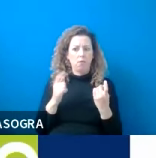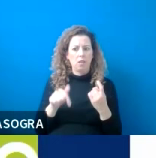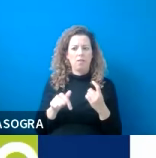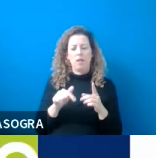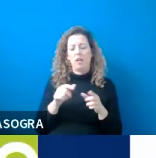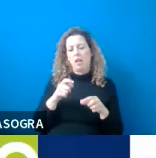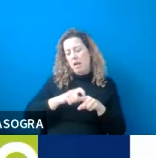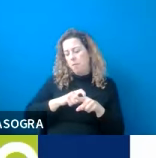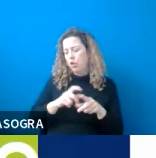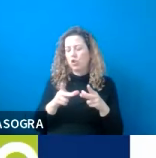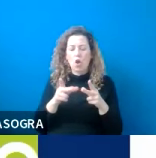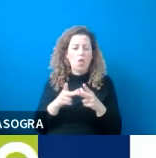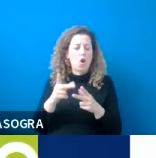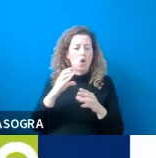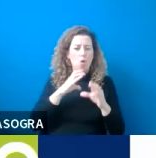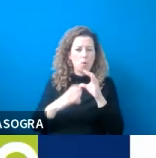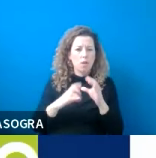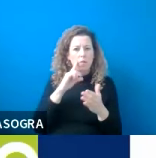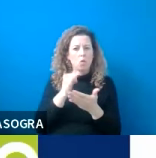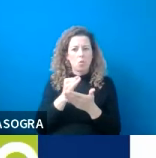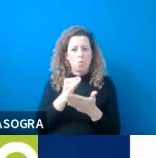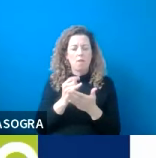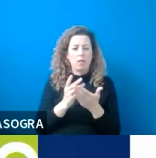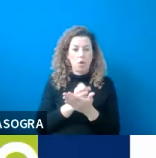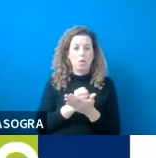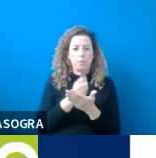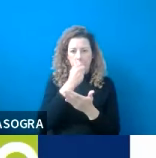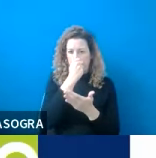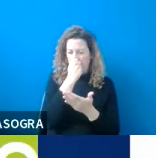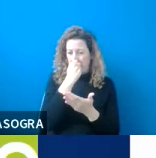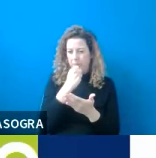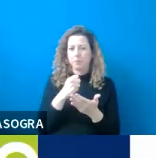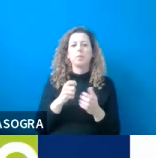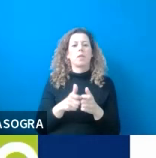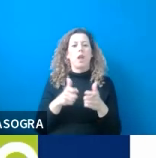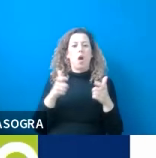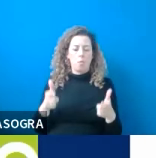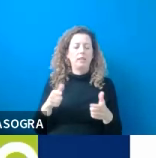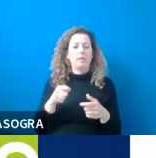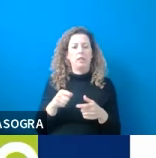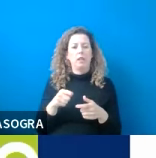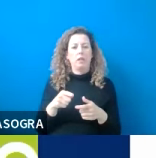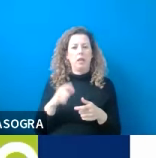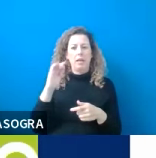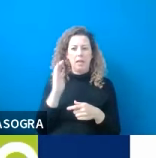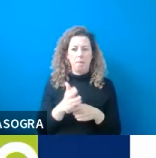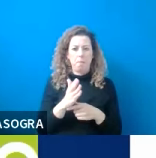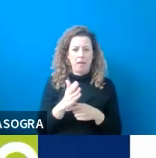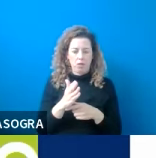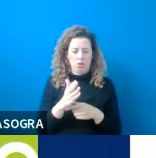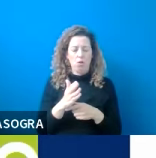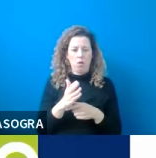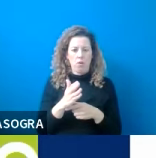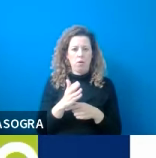sociocomunicativos, en aspectos de juego, en aspectos de imitación, aumente el impacto que produce en su vida.